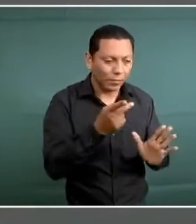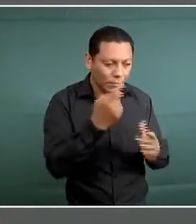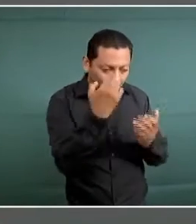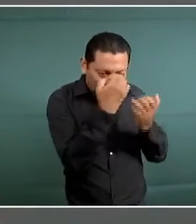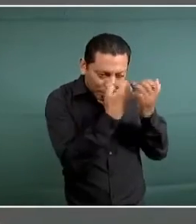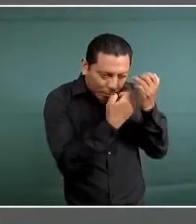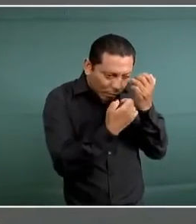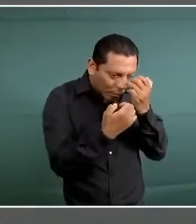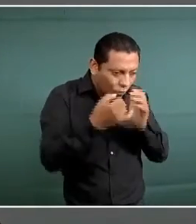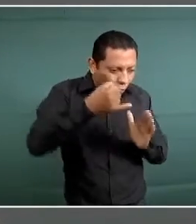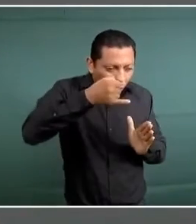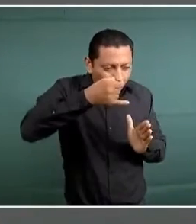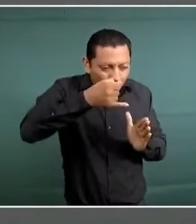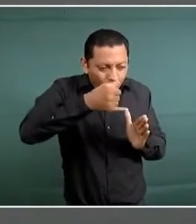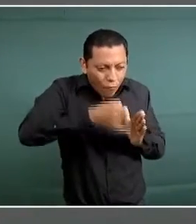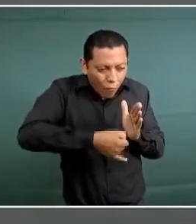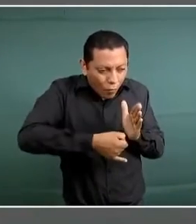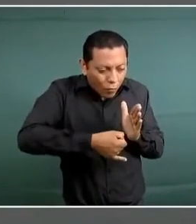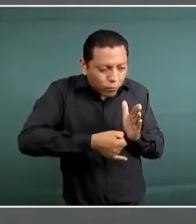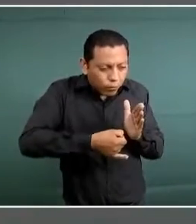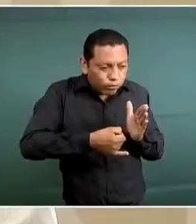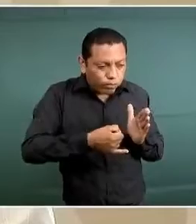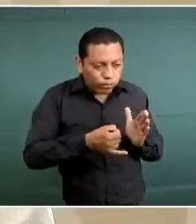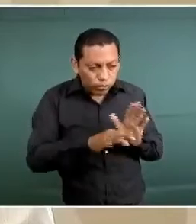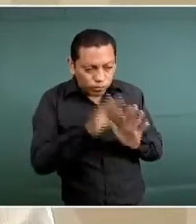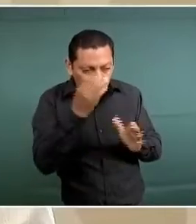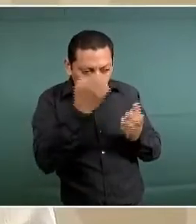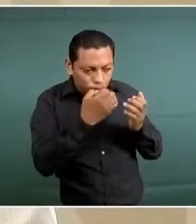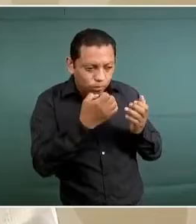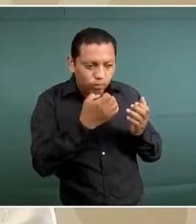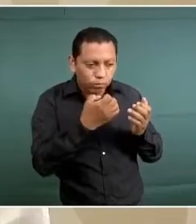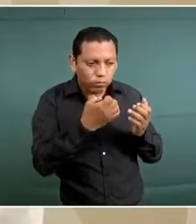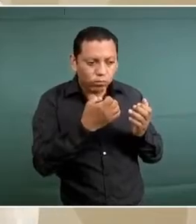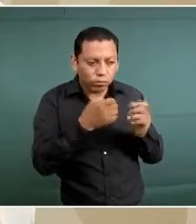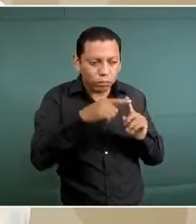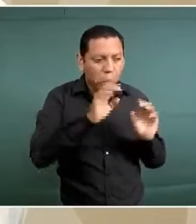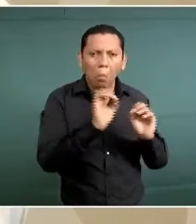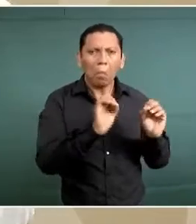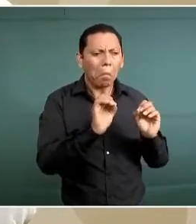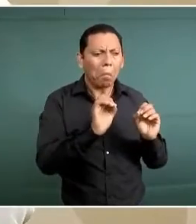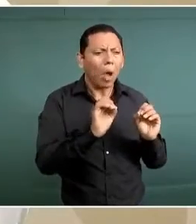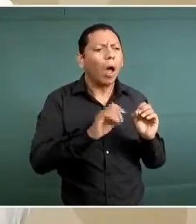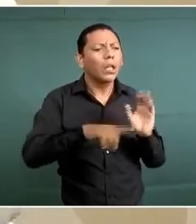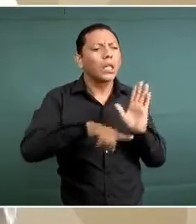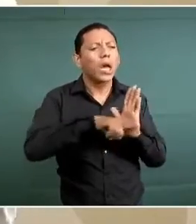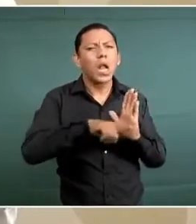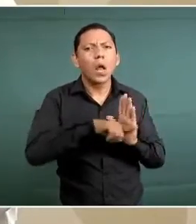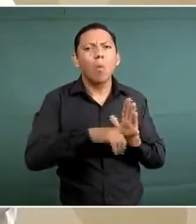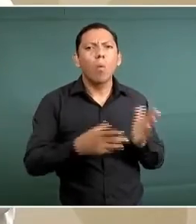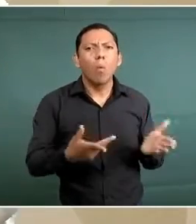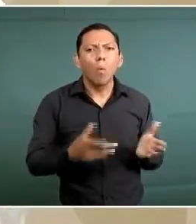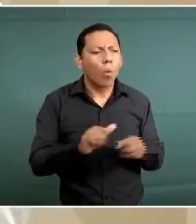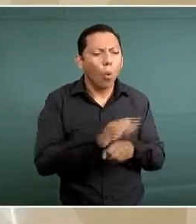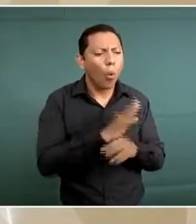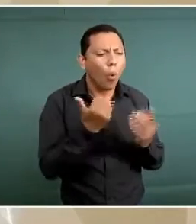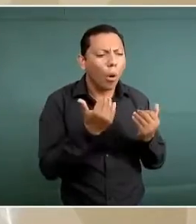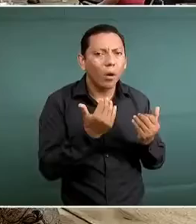minuciosa y salen negativos pero en fin no nos